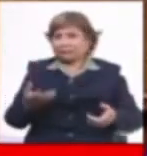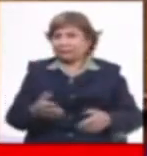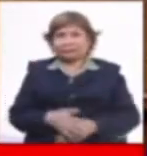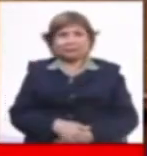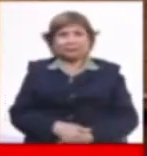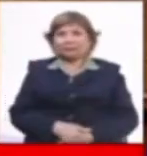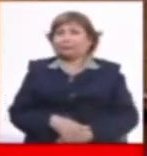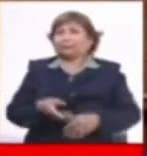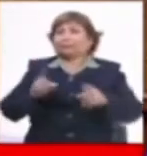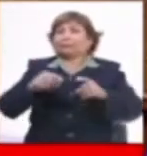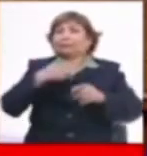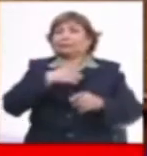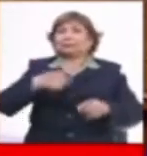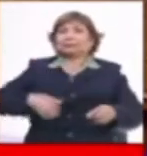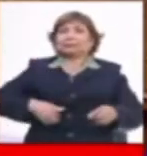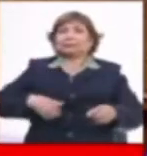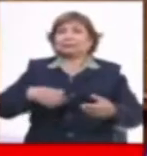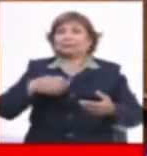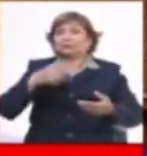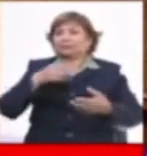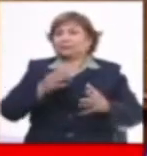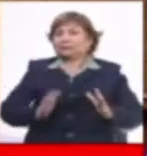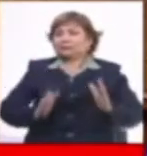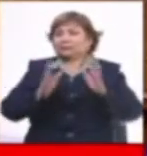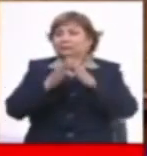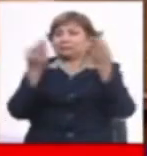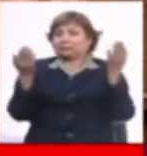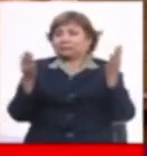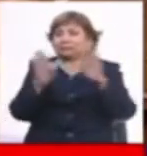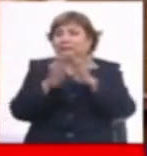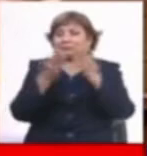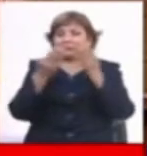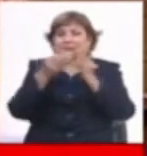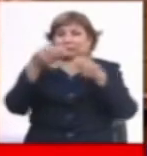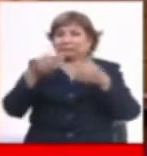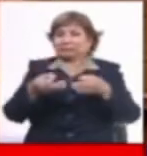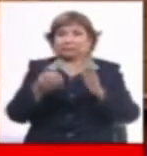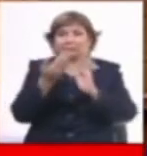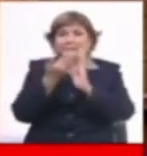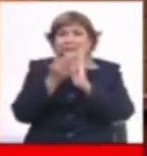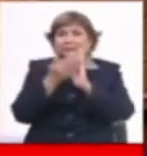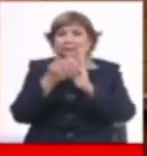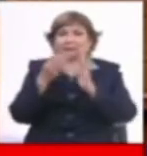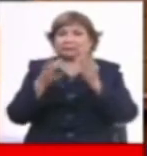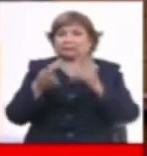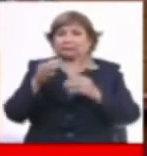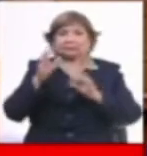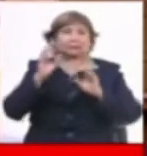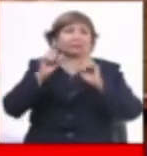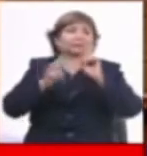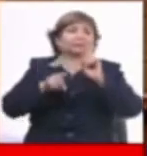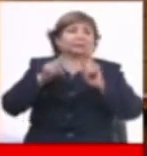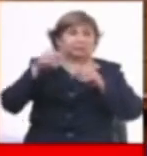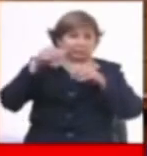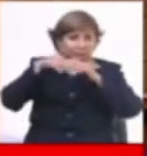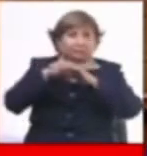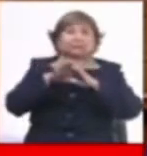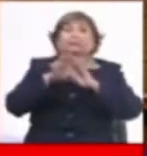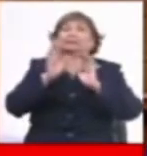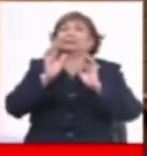cuando el presidente dice que las puertas de palacio están abiertas eso no es tan cierto algunos privilegiados acceden al